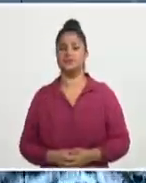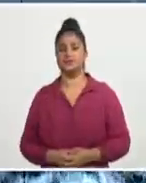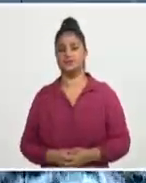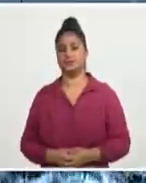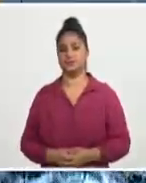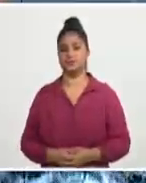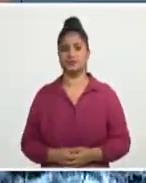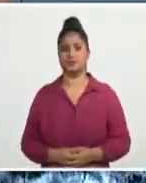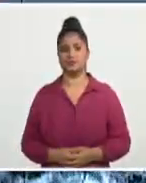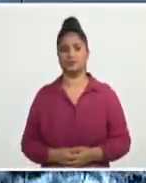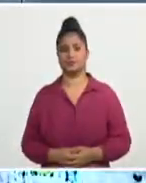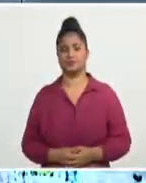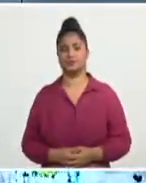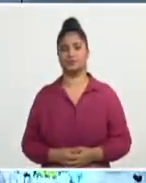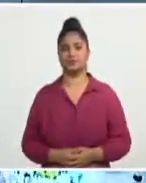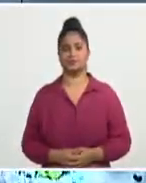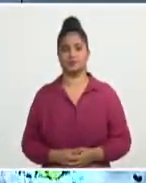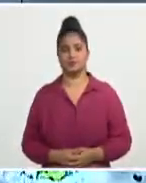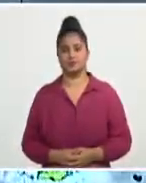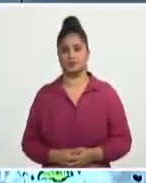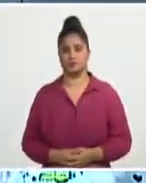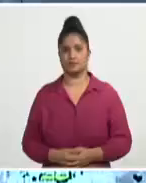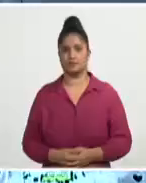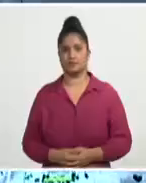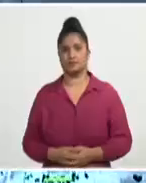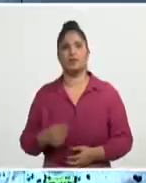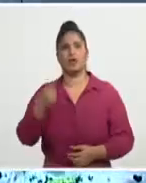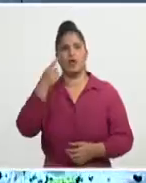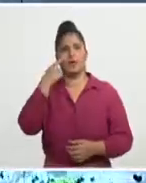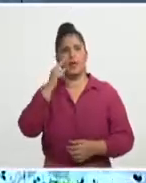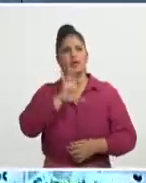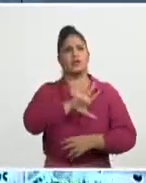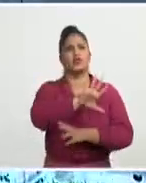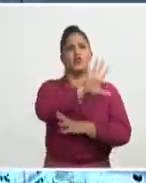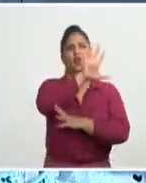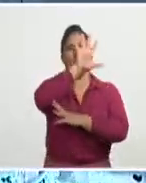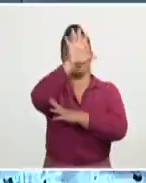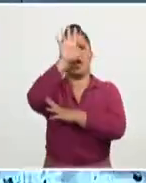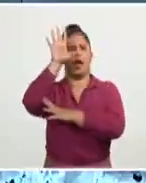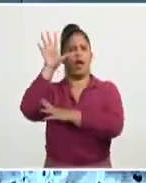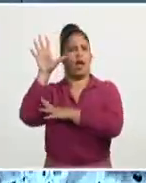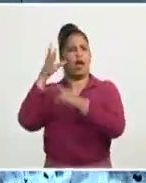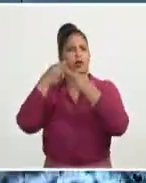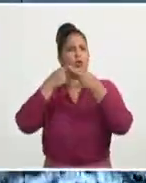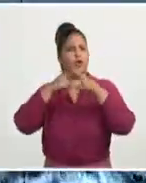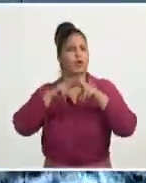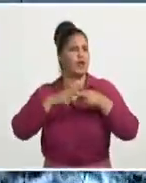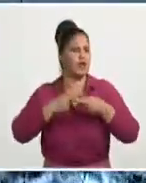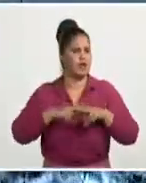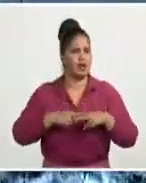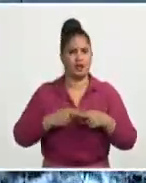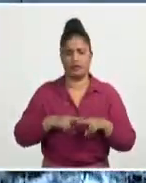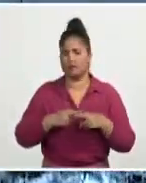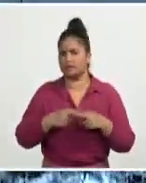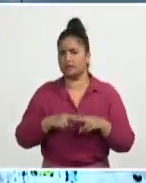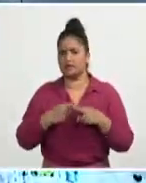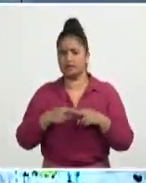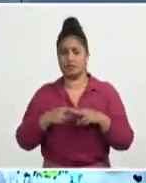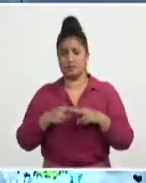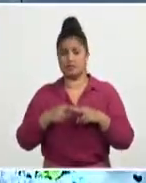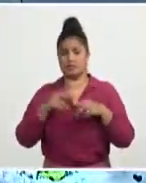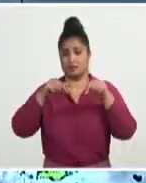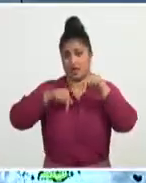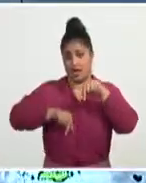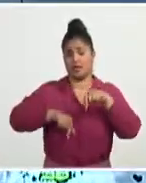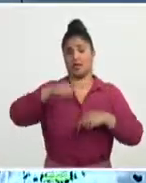incremento de esas concentraciones de aerosoles y gases sobre la media histórica en el territorio cubano, pero no exceden